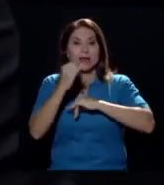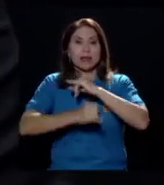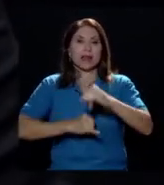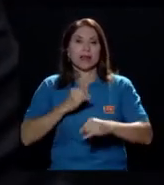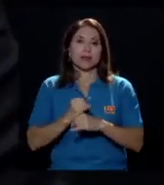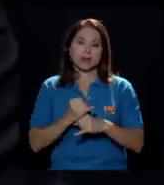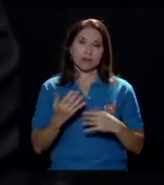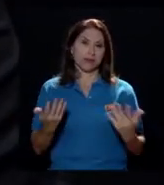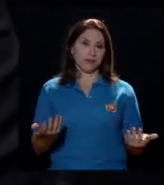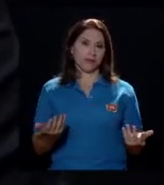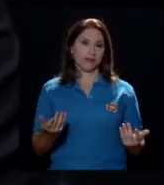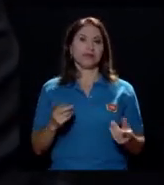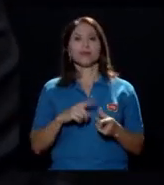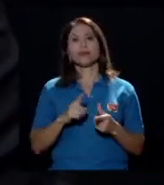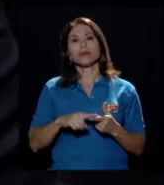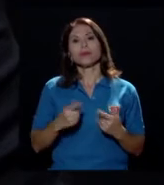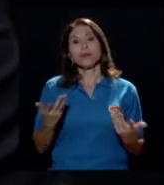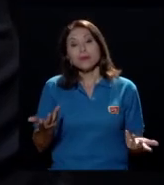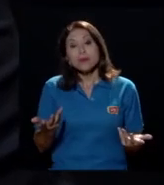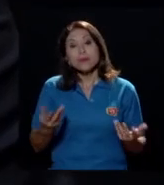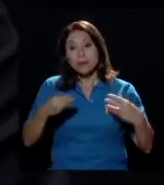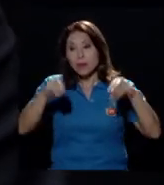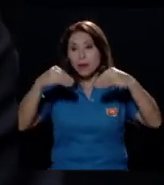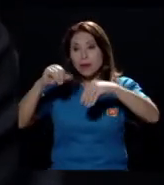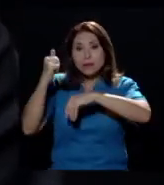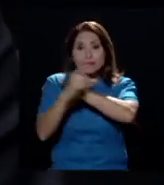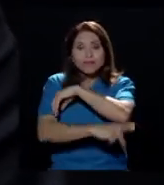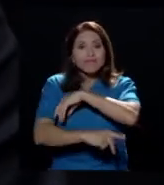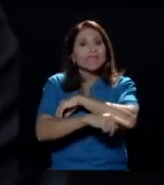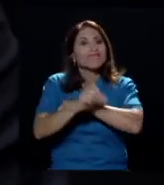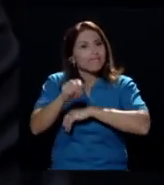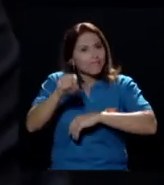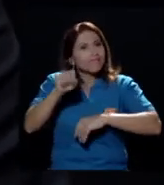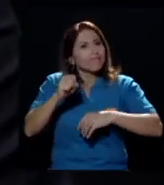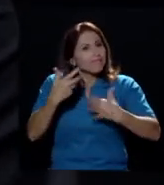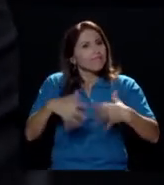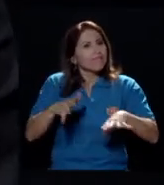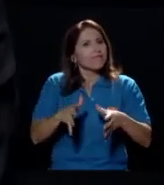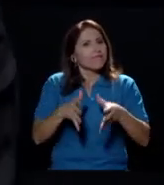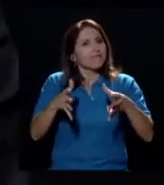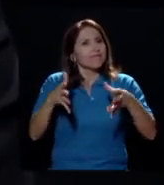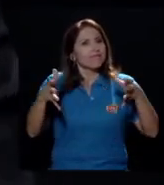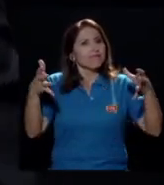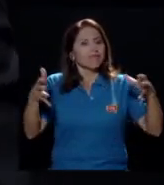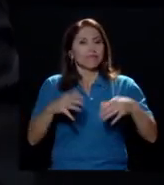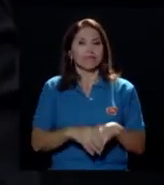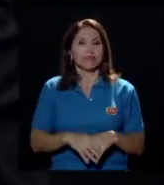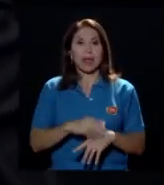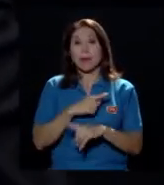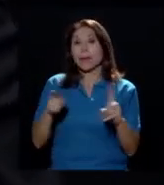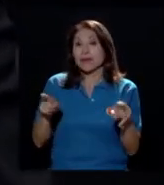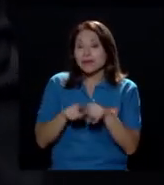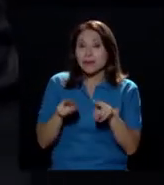elementos fundamentales. Sí hubo un crecimiento de las exportaciones. Y lo otro es que no lo mide el estudio porque todavía la metodología no